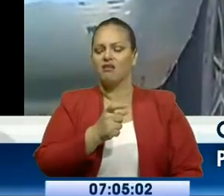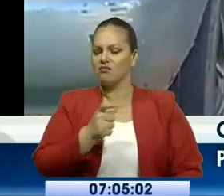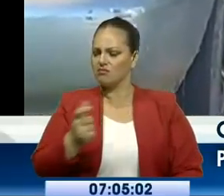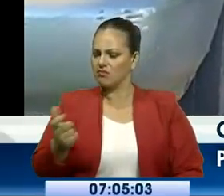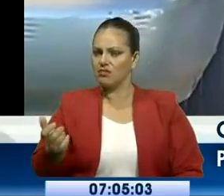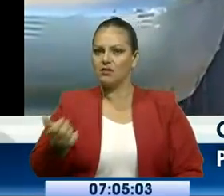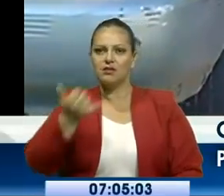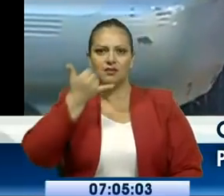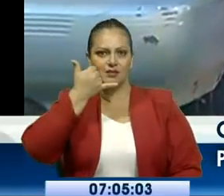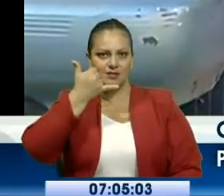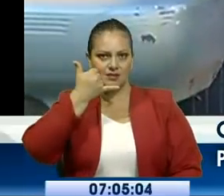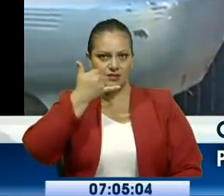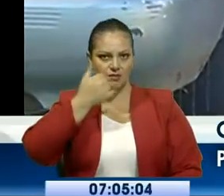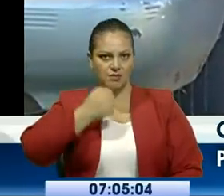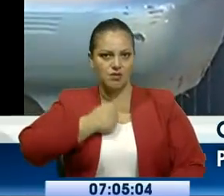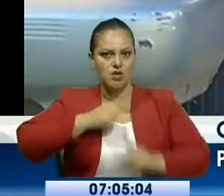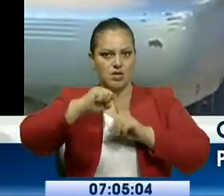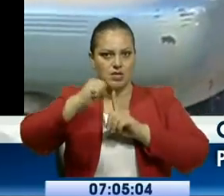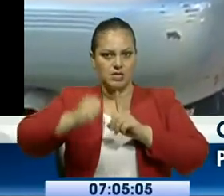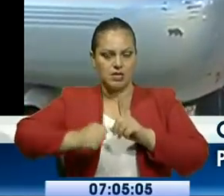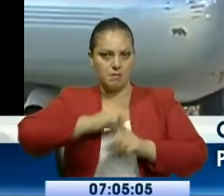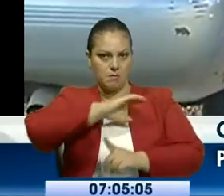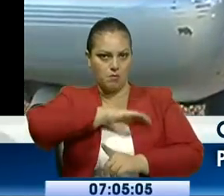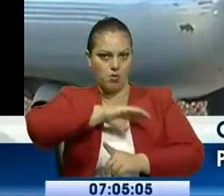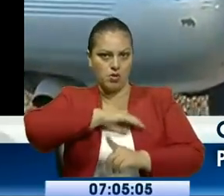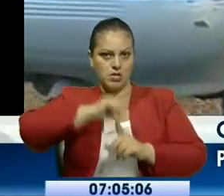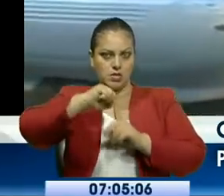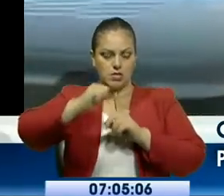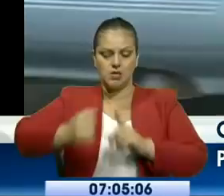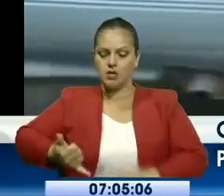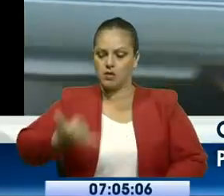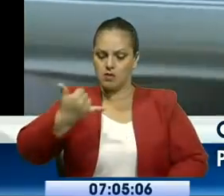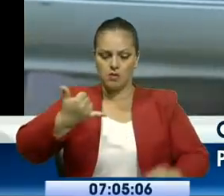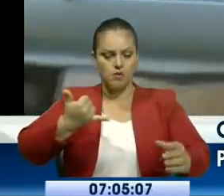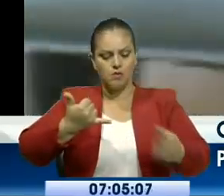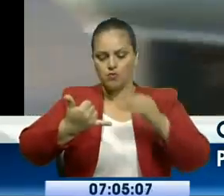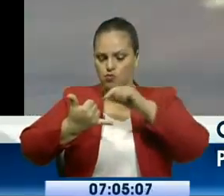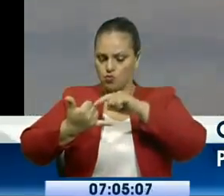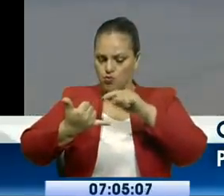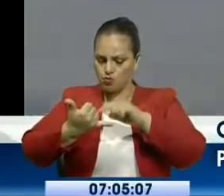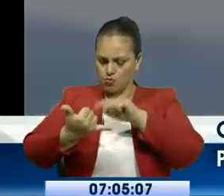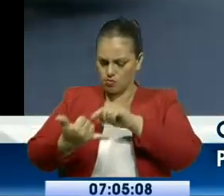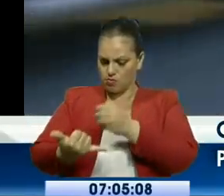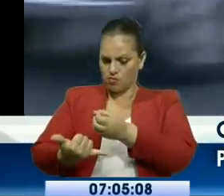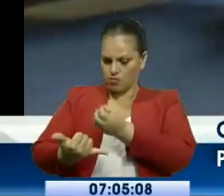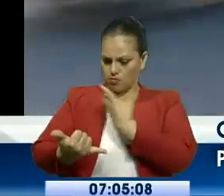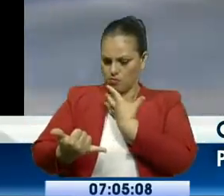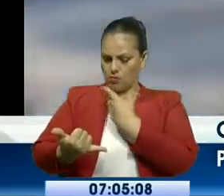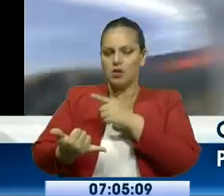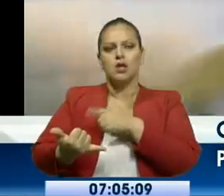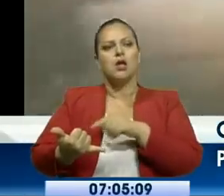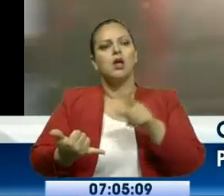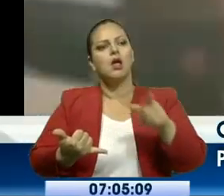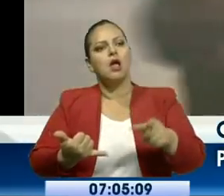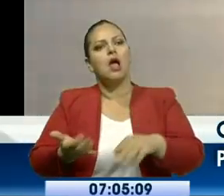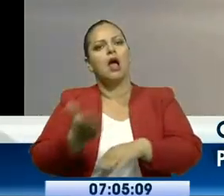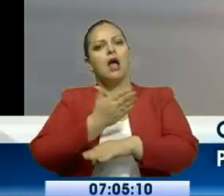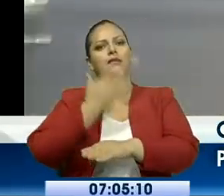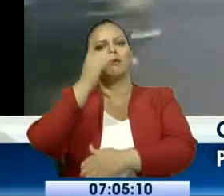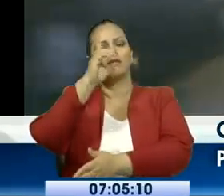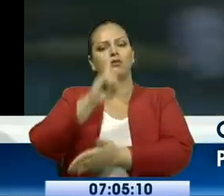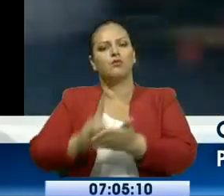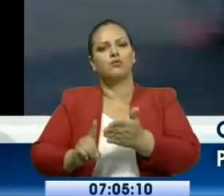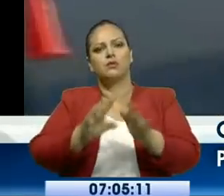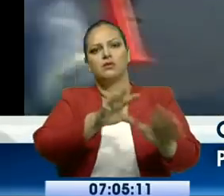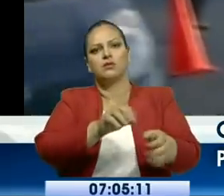ahorita, vamos a verificar bien si el señor está con la boleta o no se encuentra. ¿Por qué causa, dice allí? Al momento parece que es por tránsito, estamos